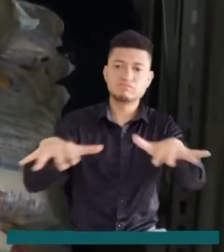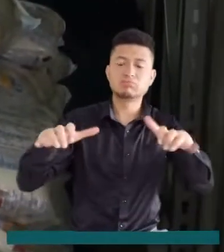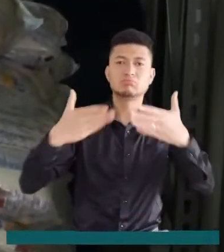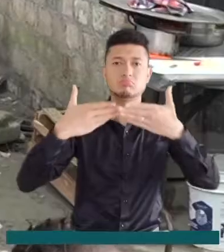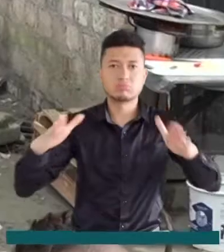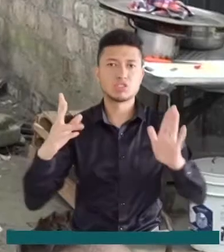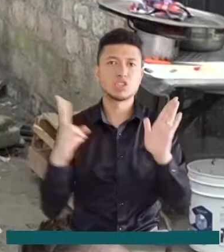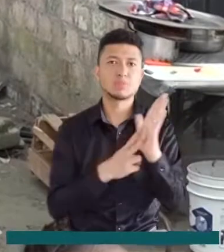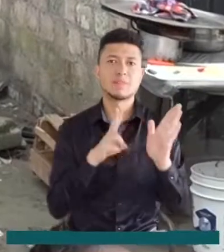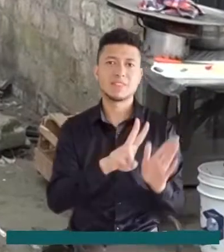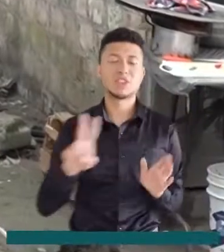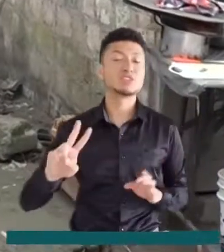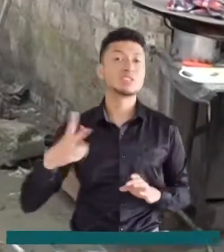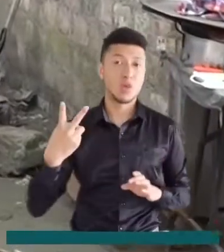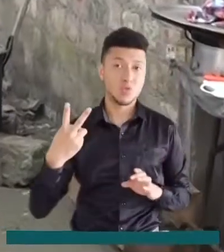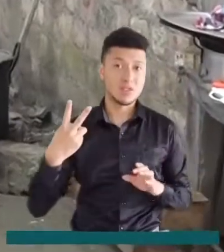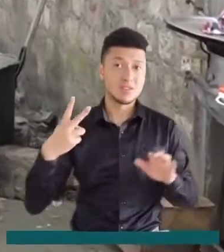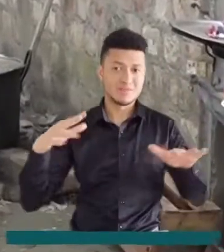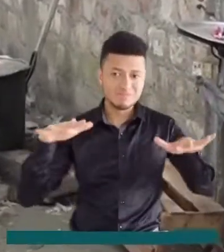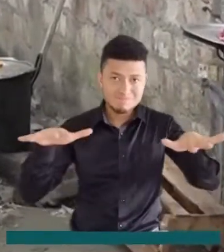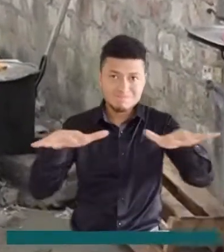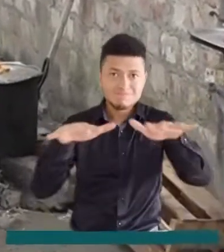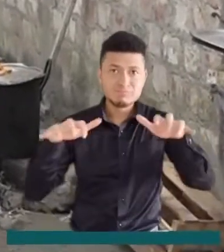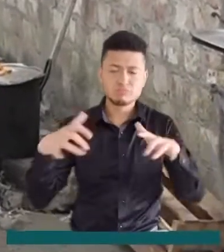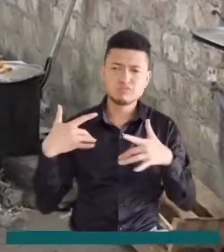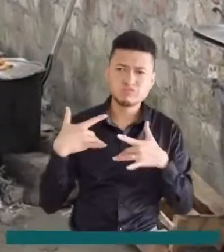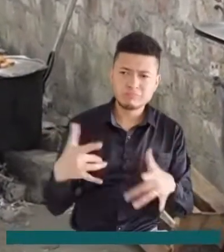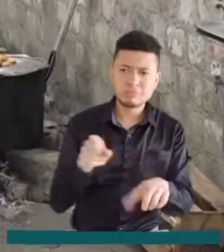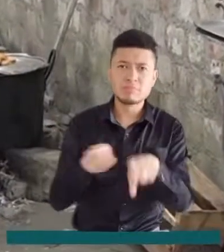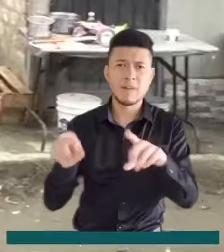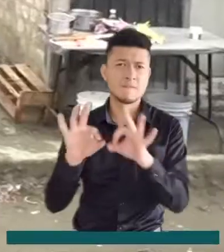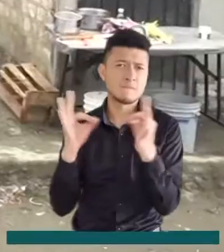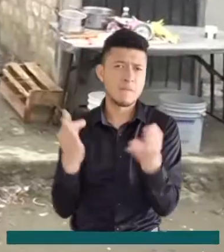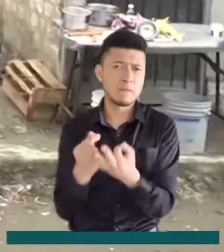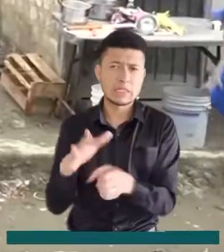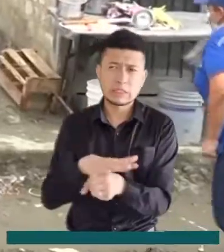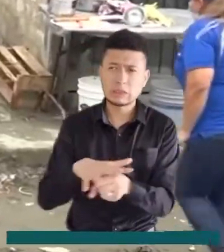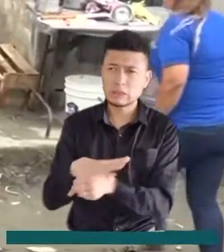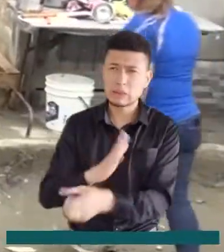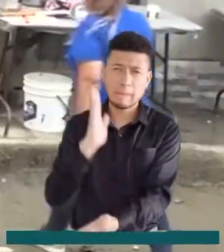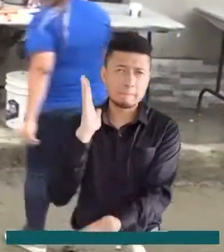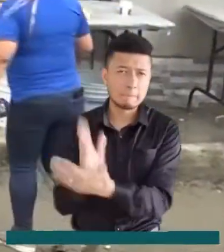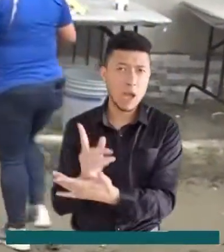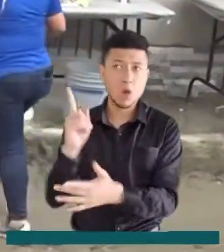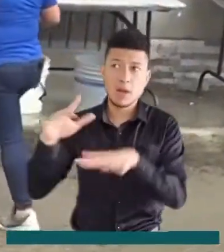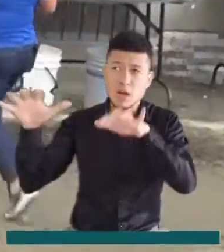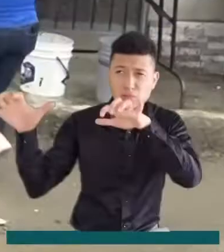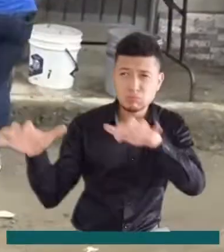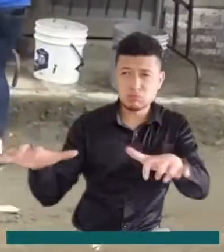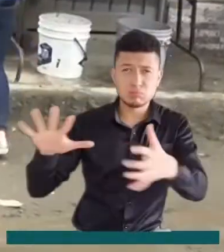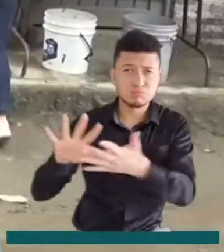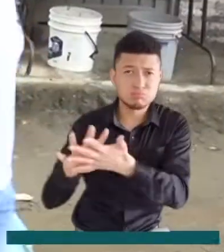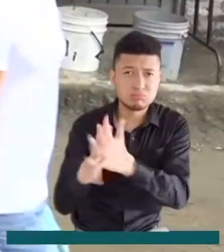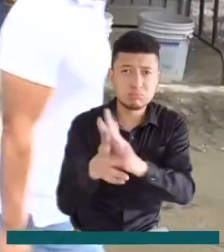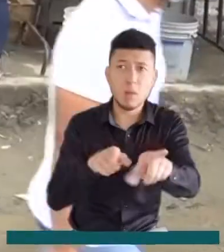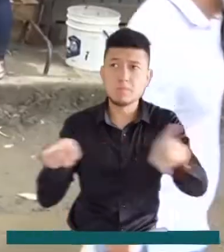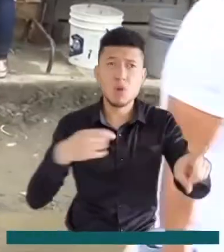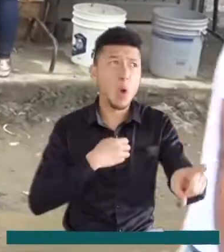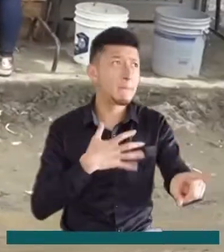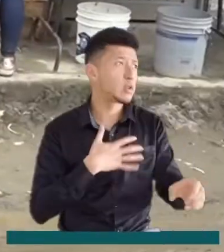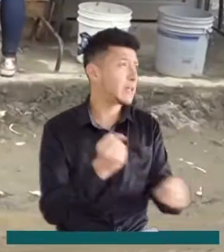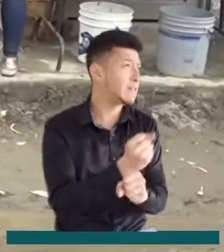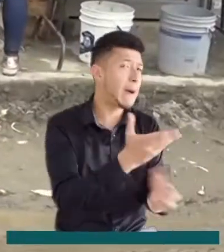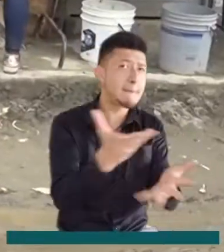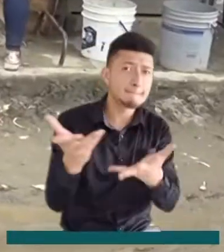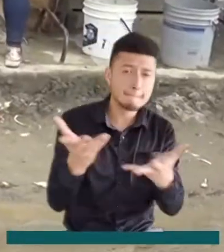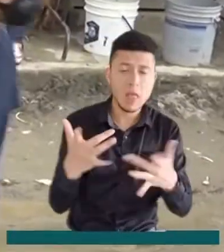edición 2022 y busca beneficiar a aquellas familias que han sufrido pérdidas materiales por el invierno y que no tienen